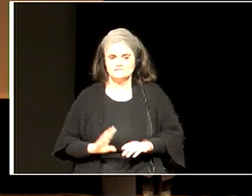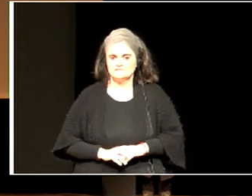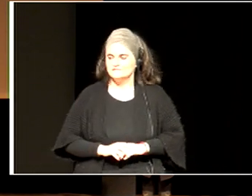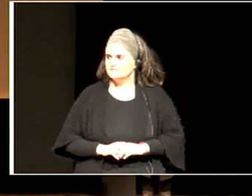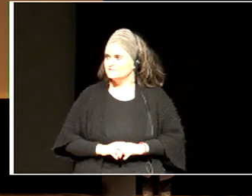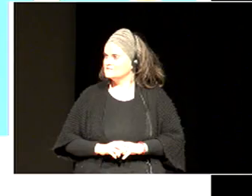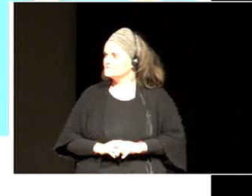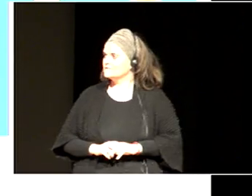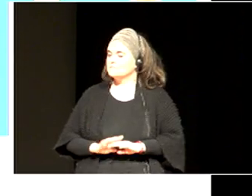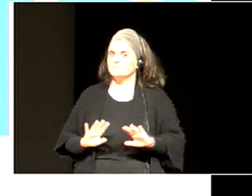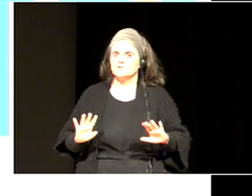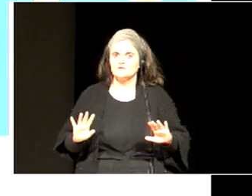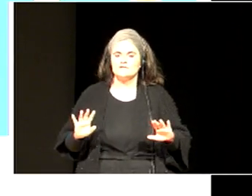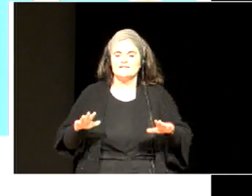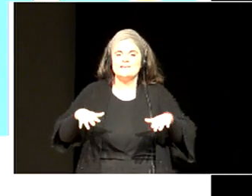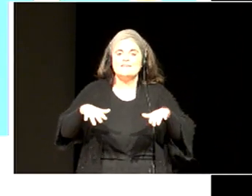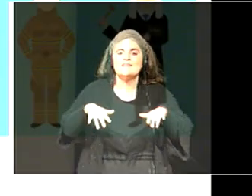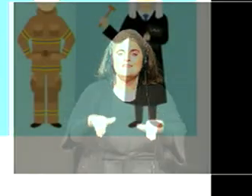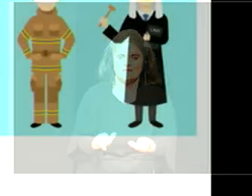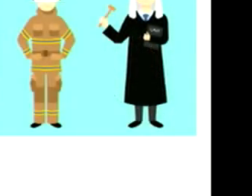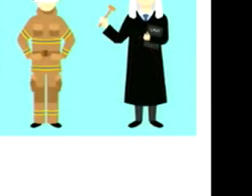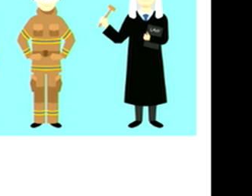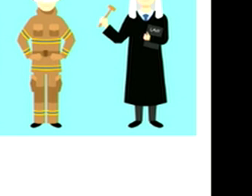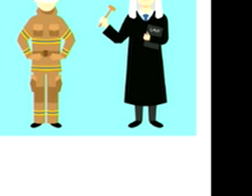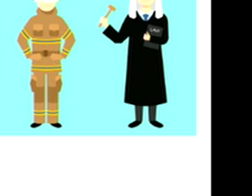pero no hay ni una mujer